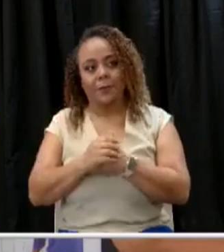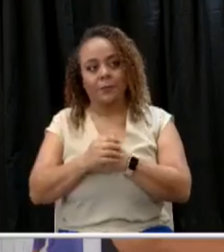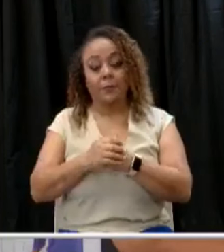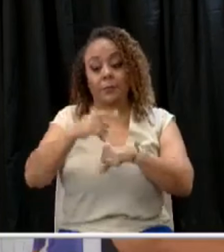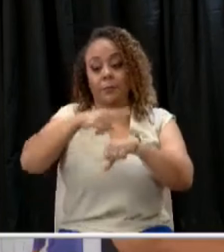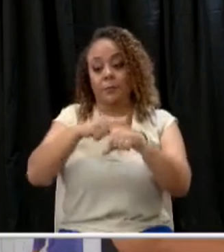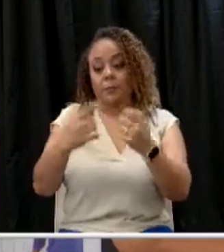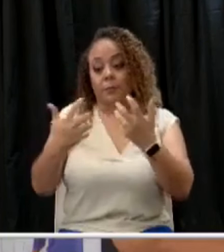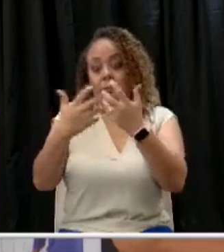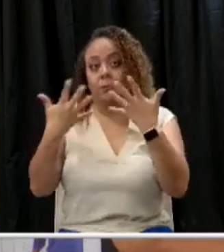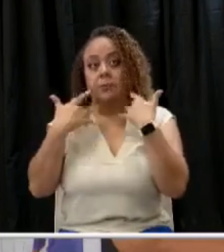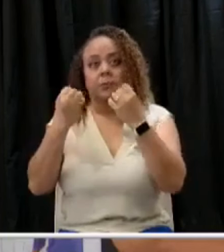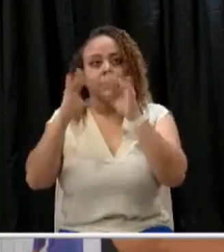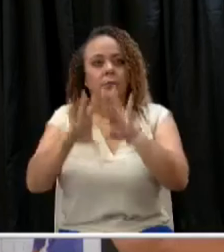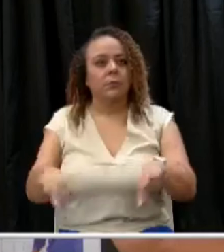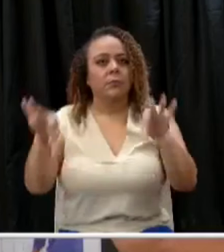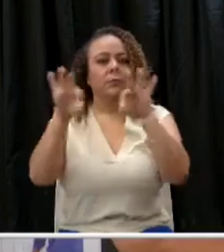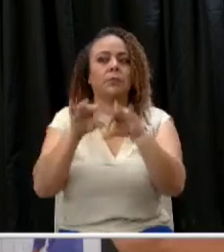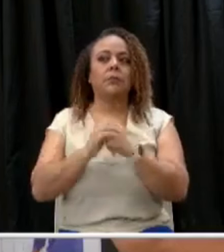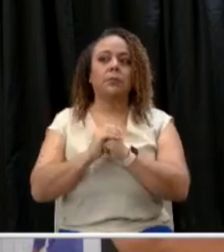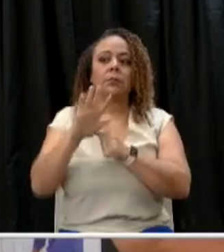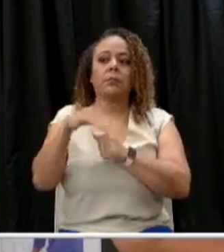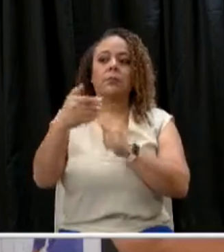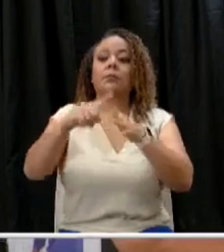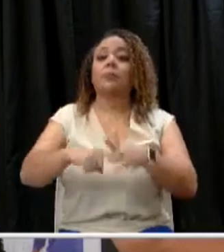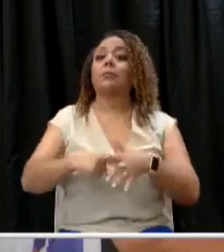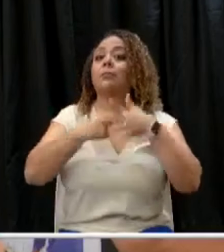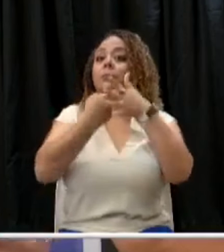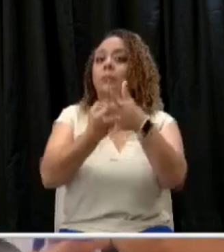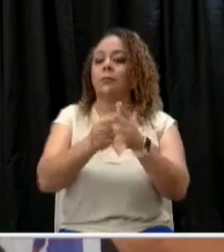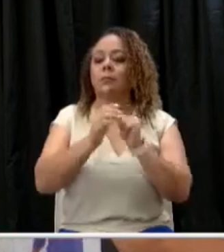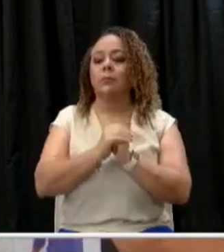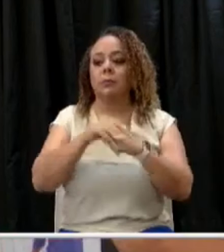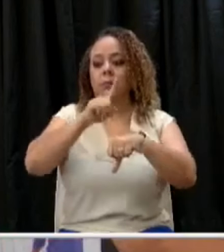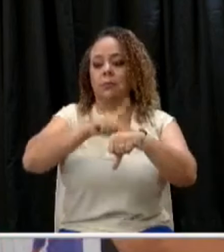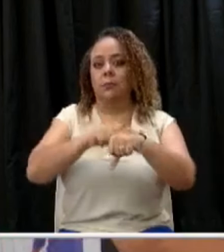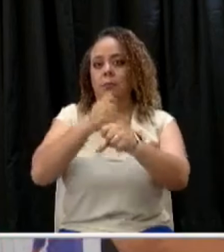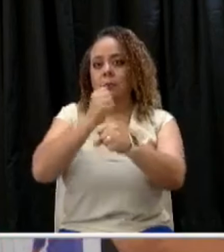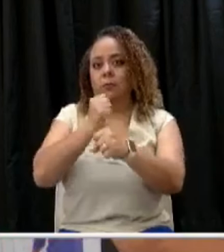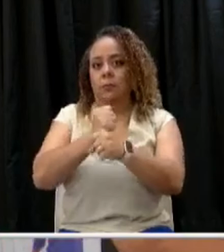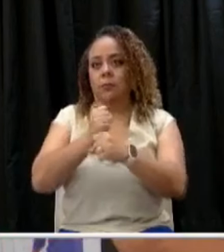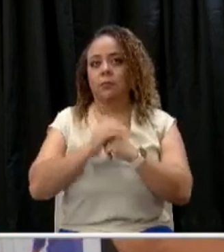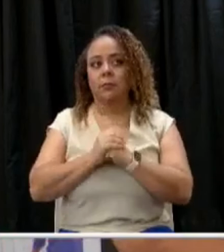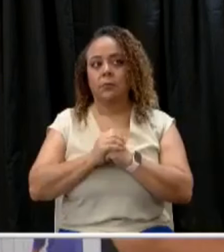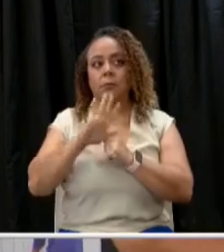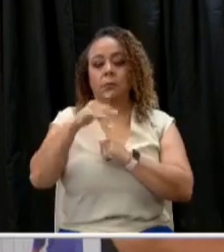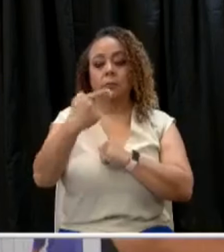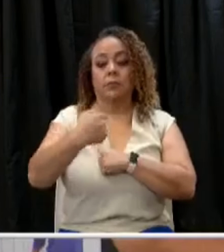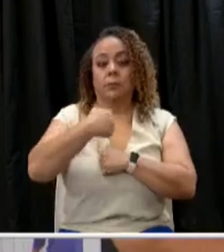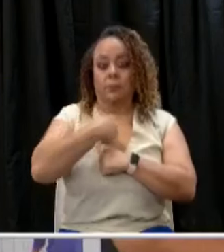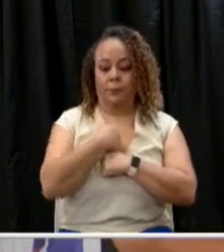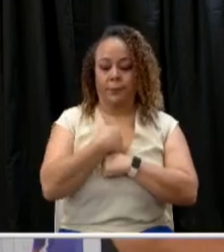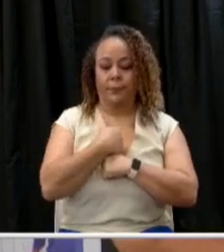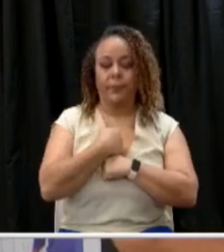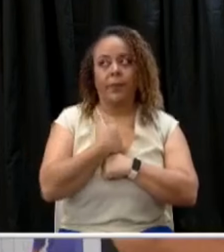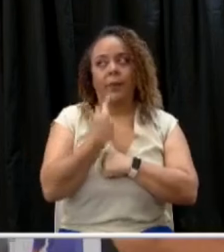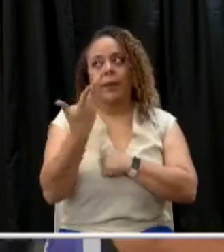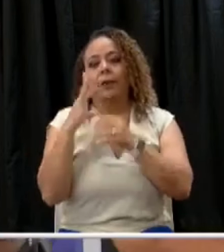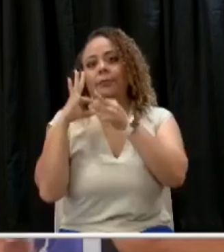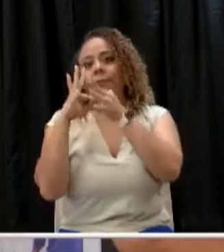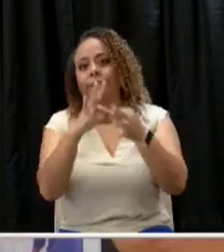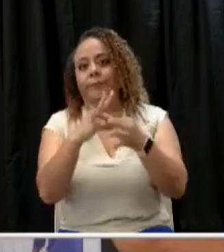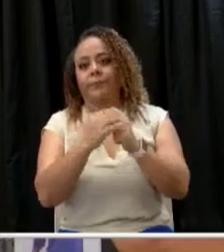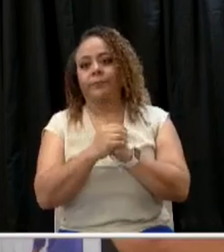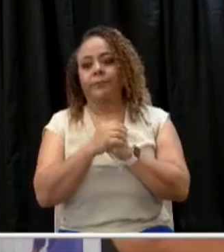de aclimatación es importante cuando empieza el periodo laboral, cuando yo ya sea que esté asociado a